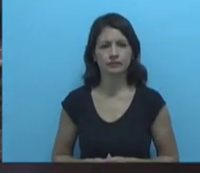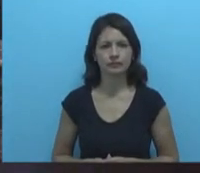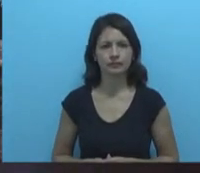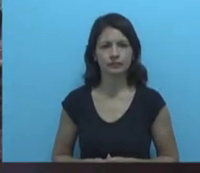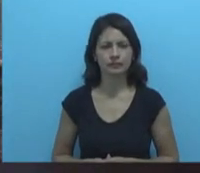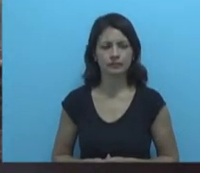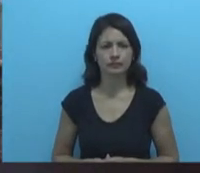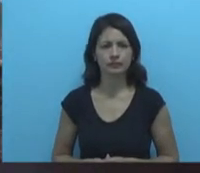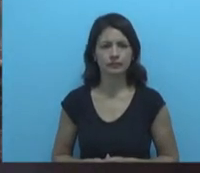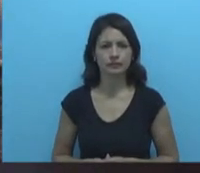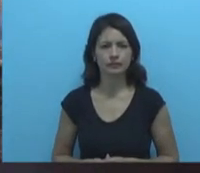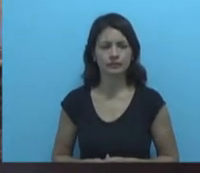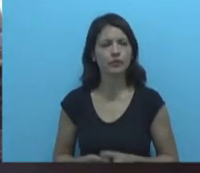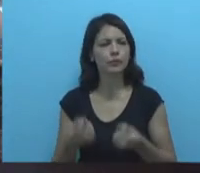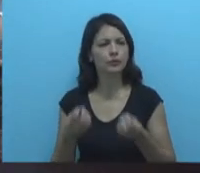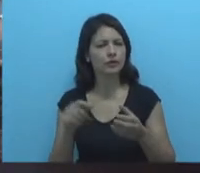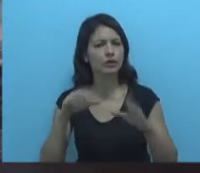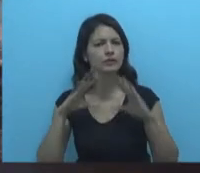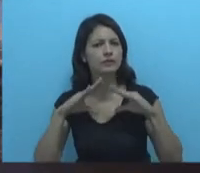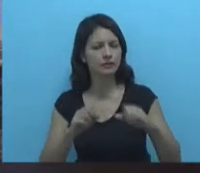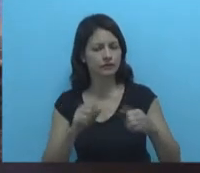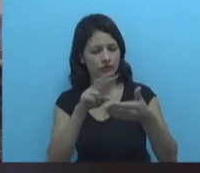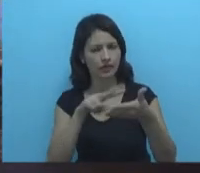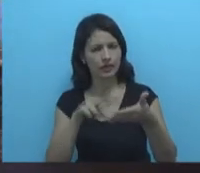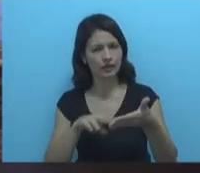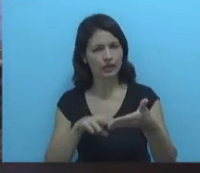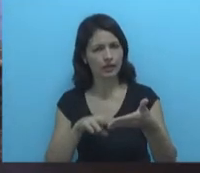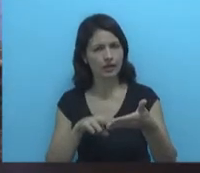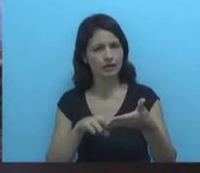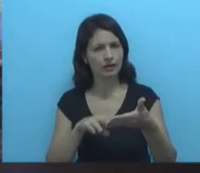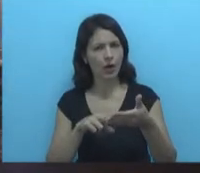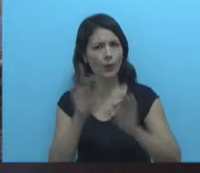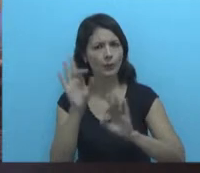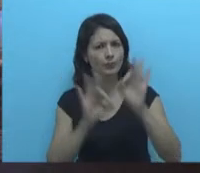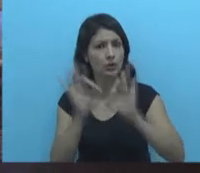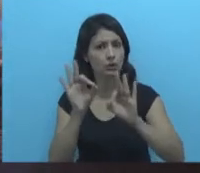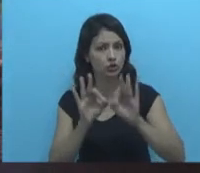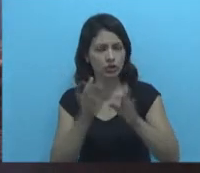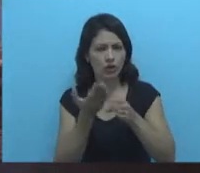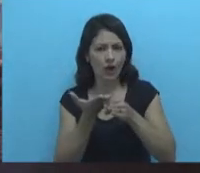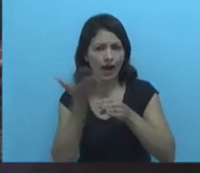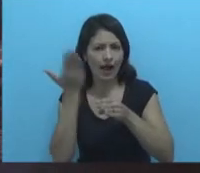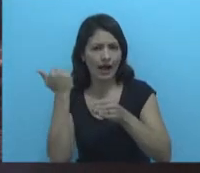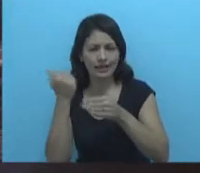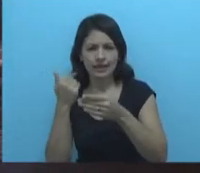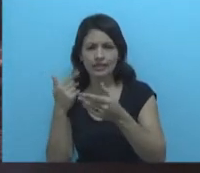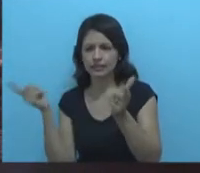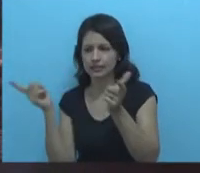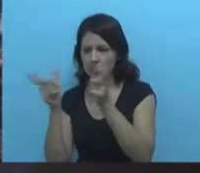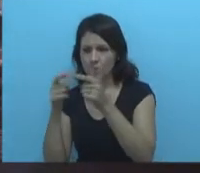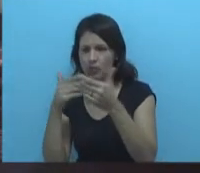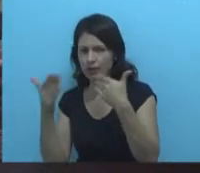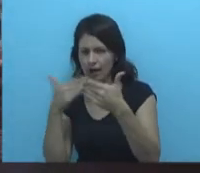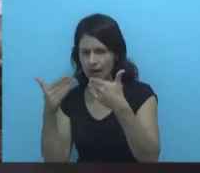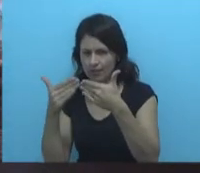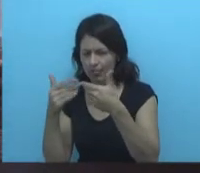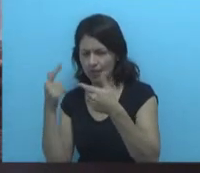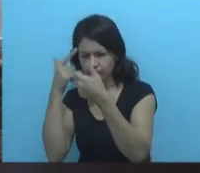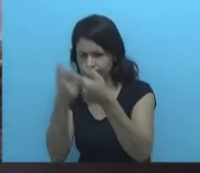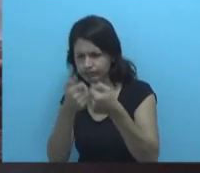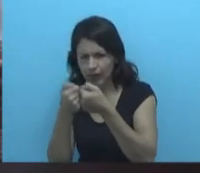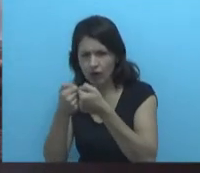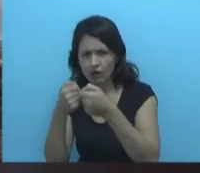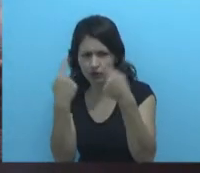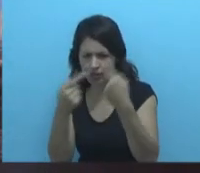Bien, vamos a dar ingreso por secretaría a todos los proyectos acordados en la reunión de labor parlamentaria para